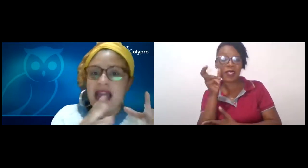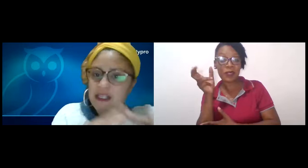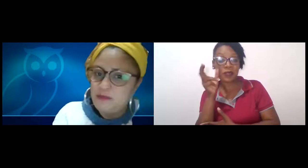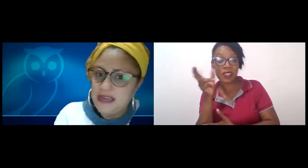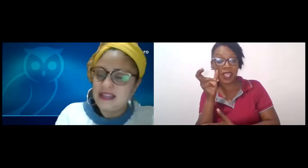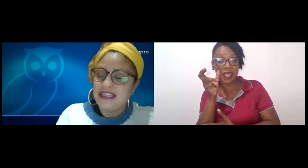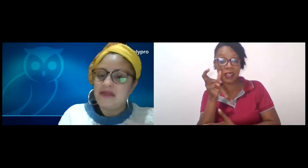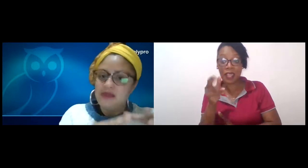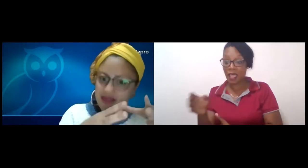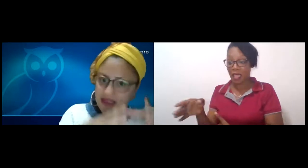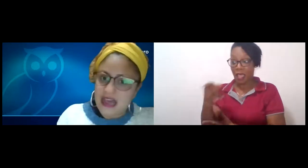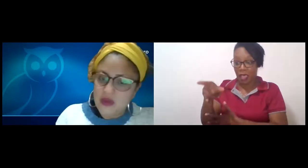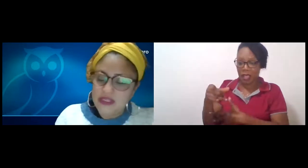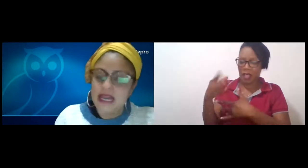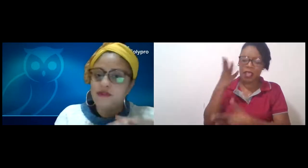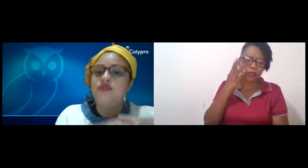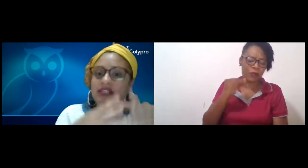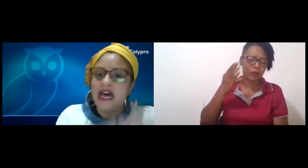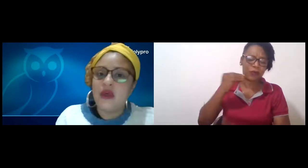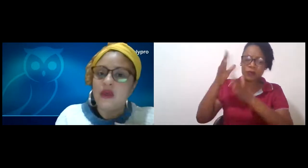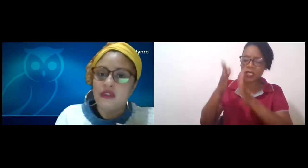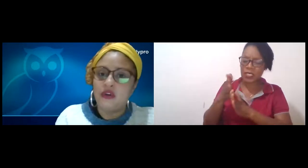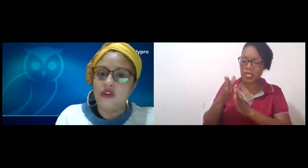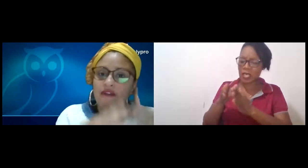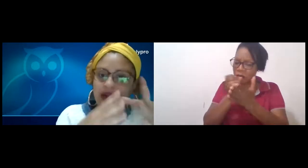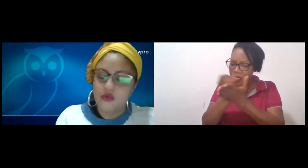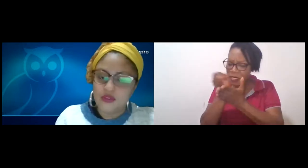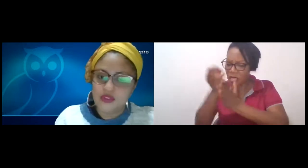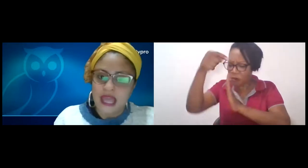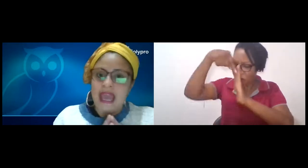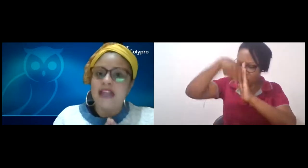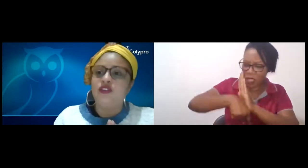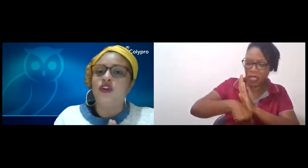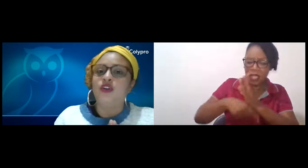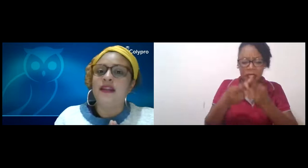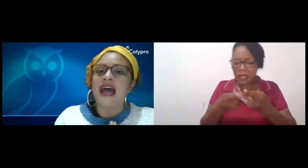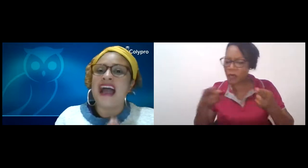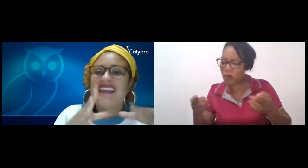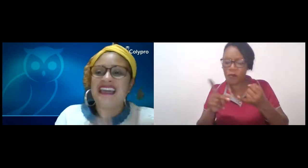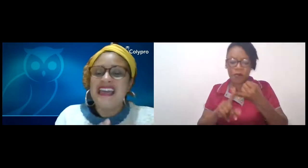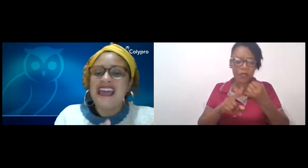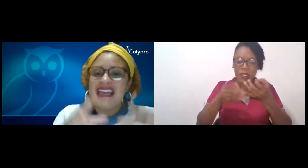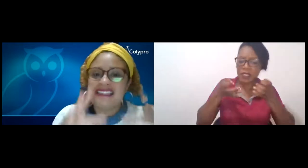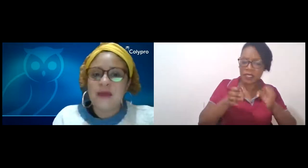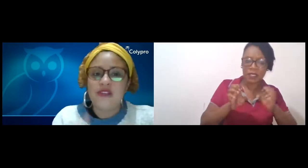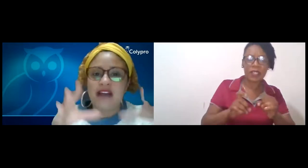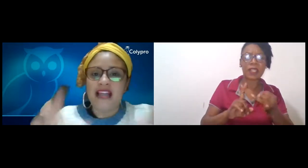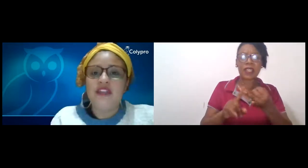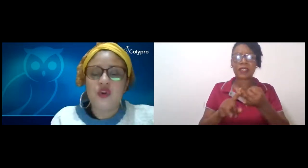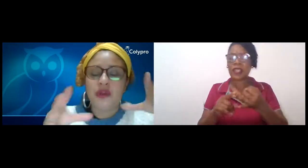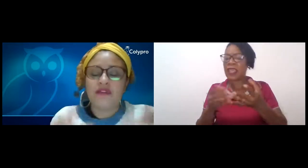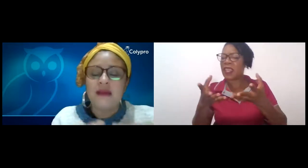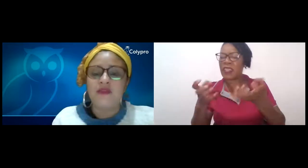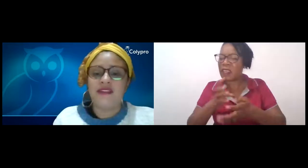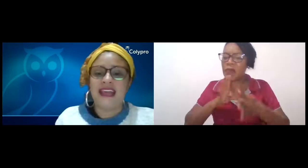a la experta que ha investigado y que ha profundizado en torno a recursos, en torno, ¿verdad?, a qué estamos